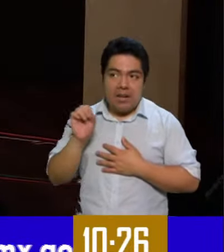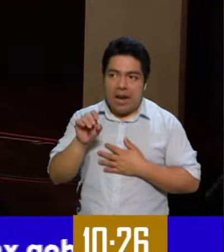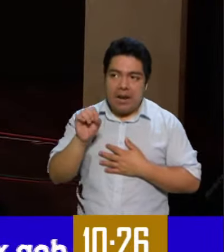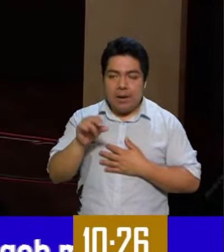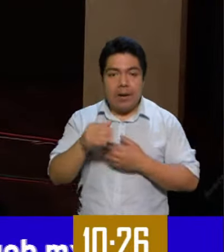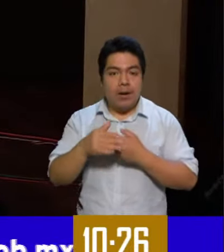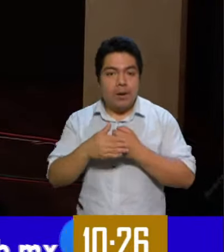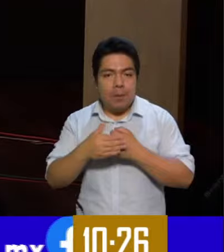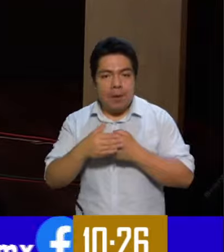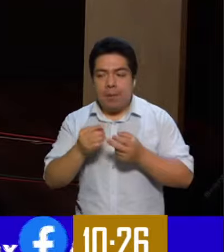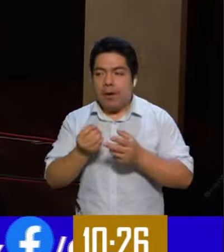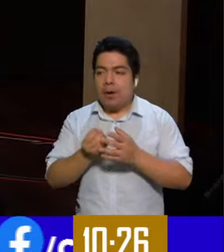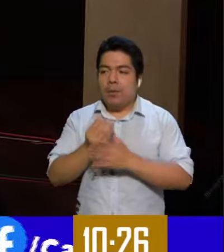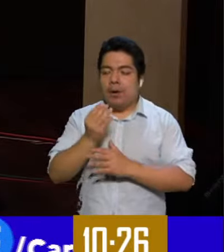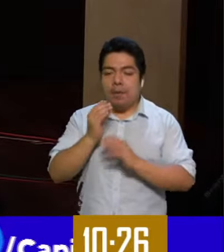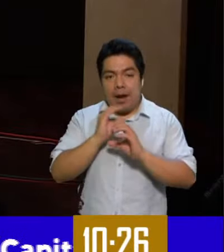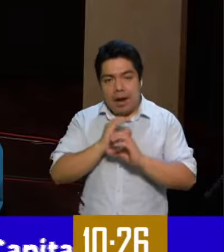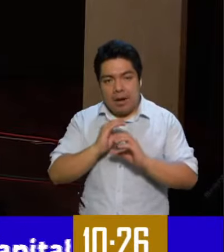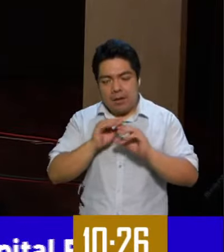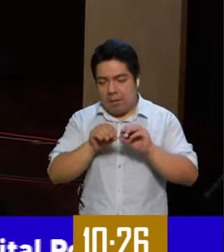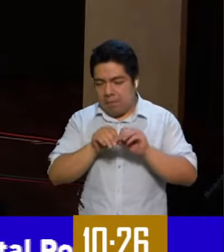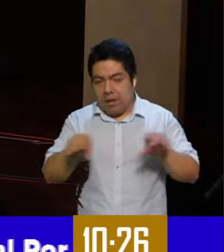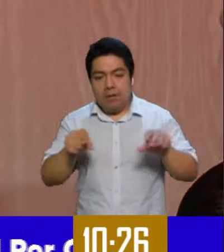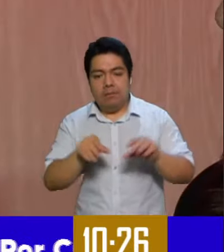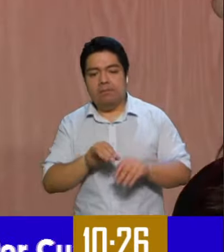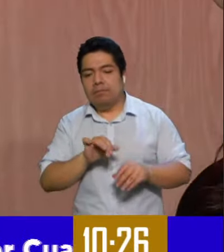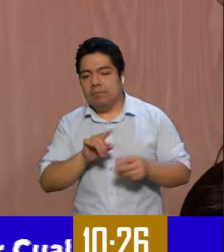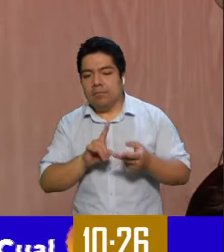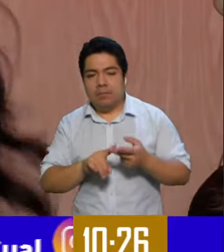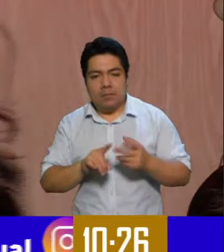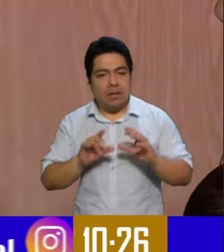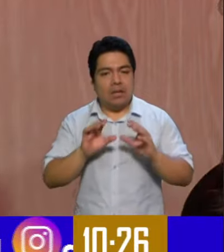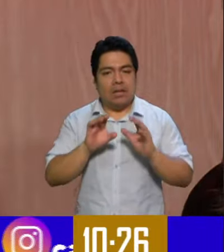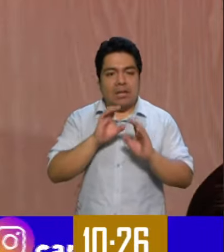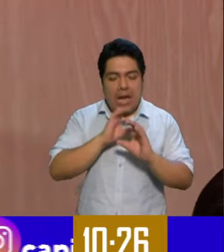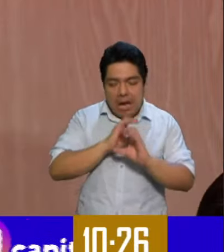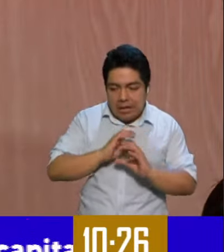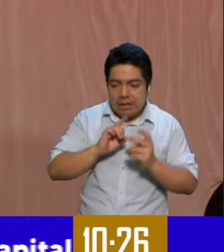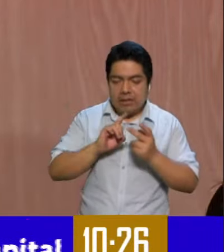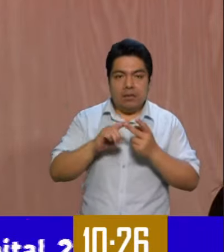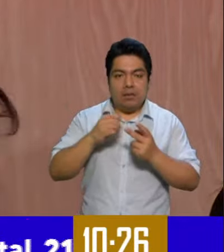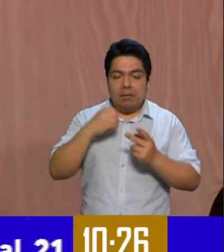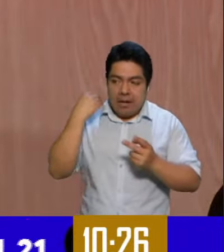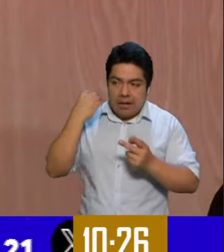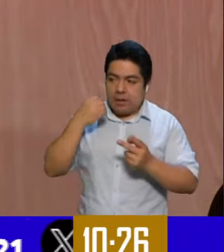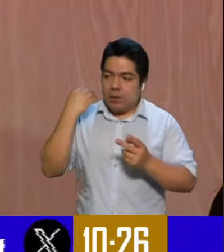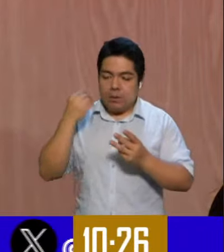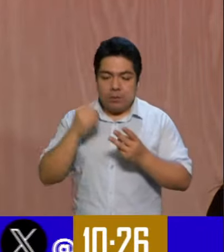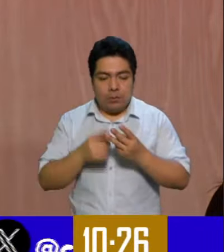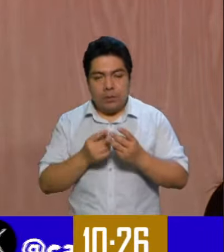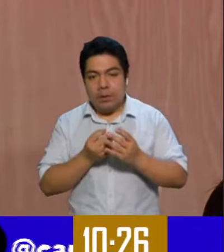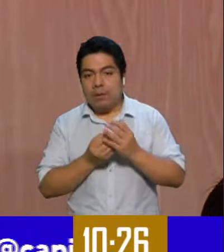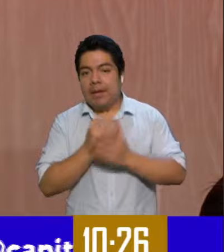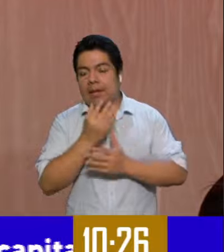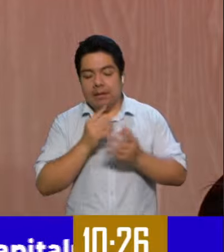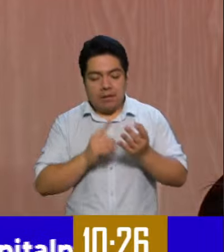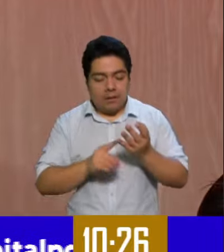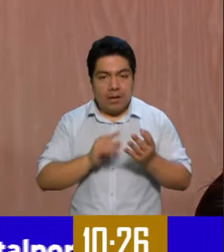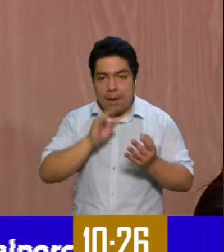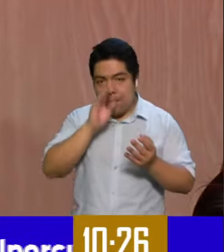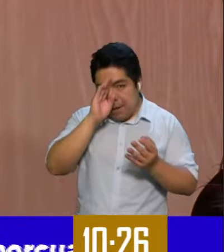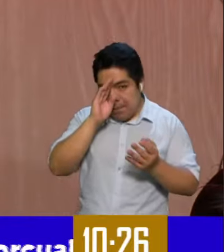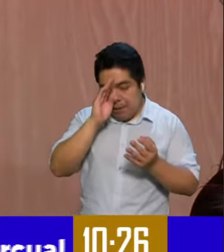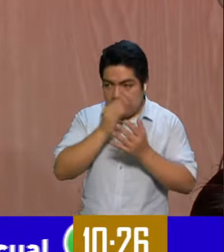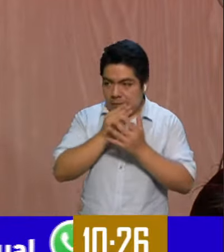el asunto. Lanzamientos, ahí nos podemos informar de todo. Conciertos, la gira, lanzamientos, mis pensamientos sobre